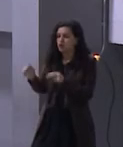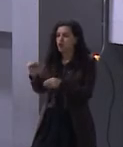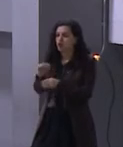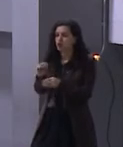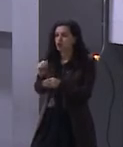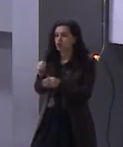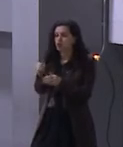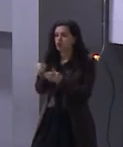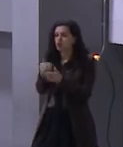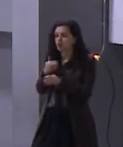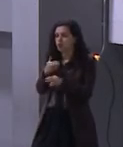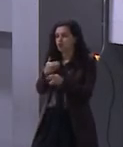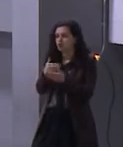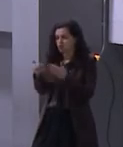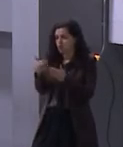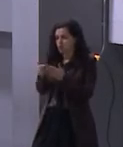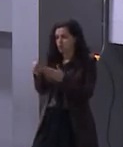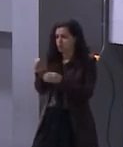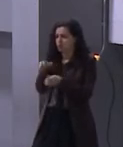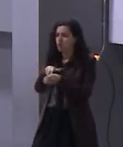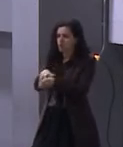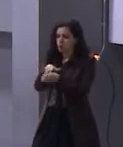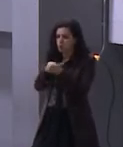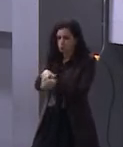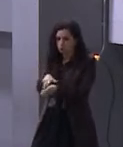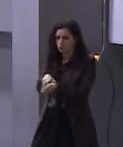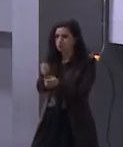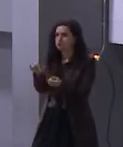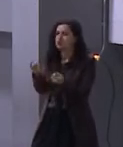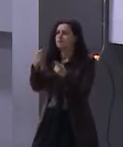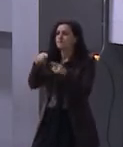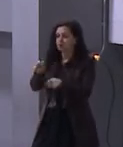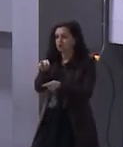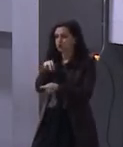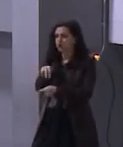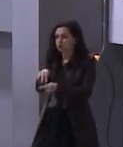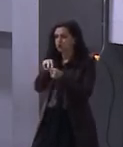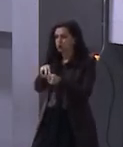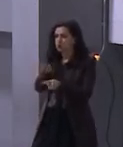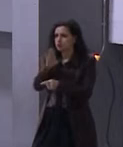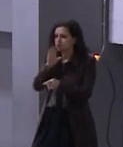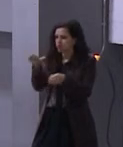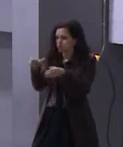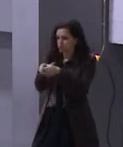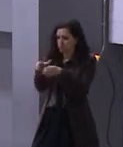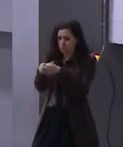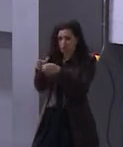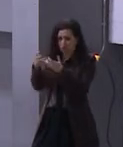este semestre y también esto es con recursos de la cooperativa.